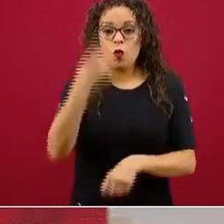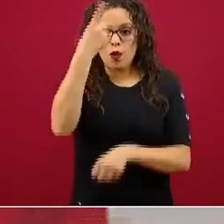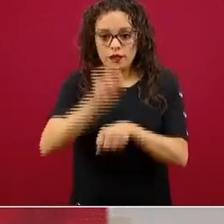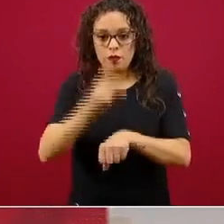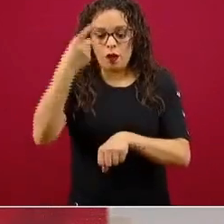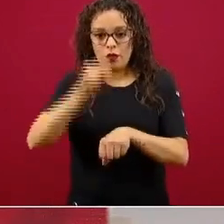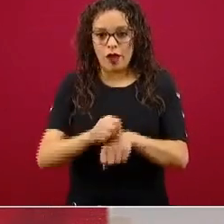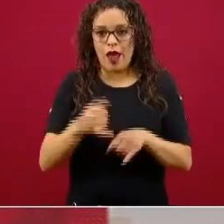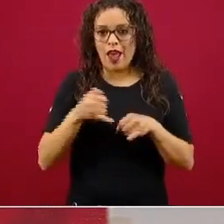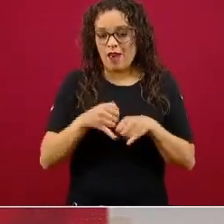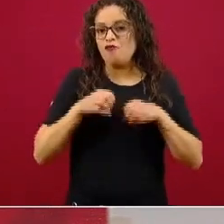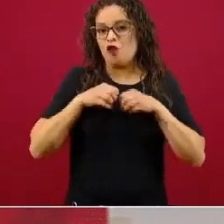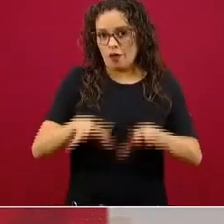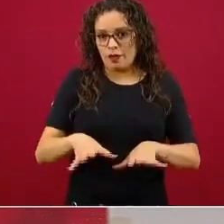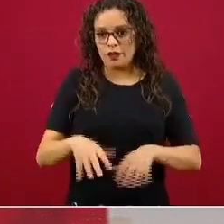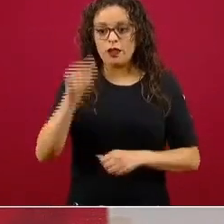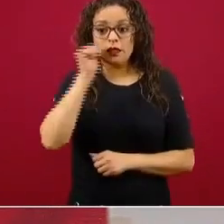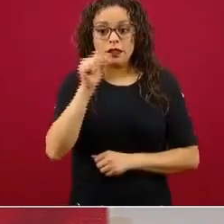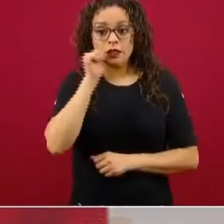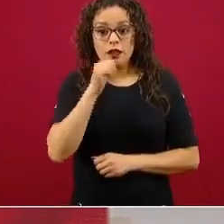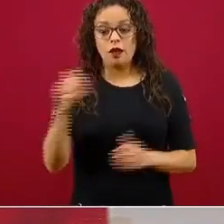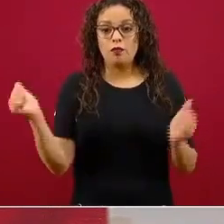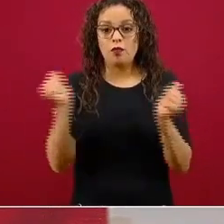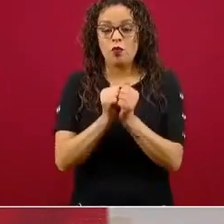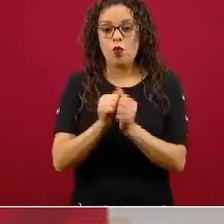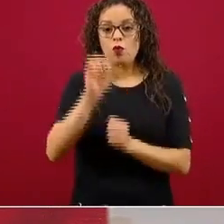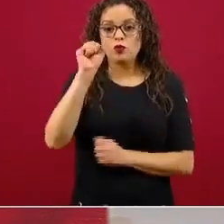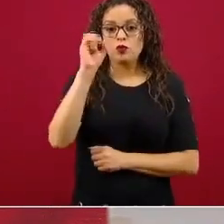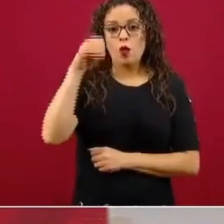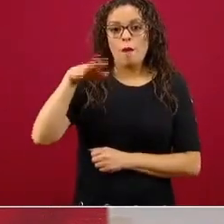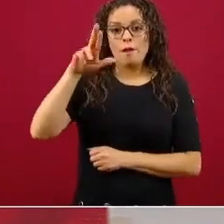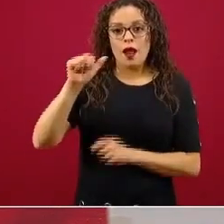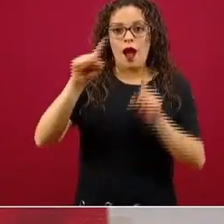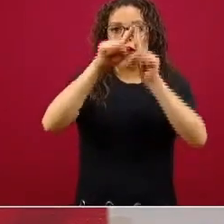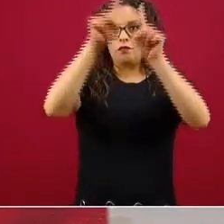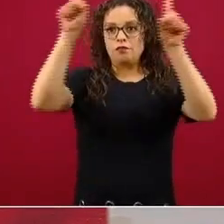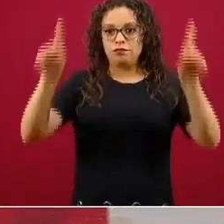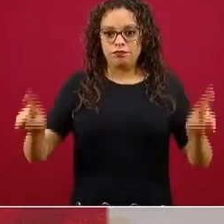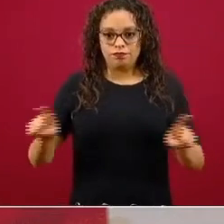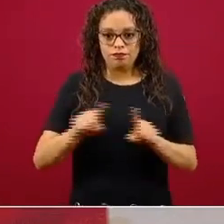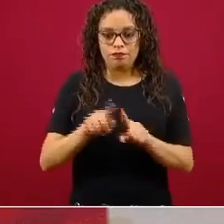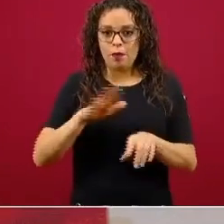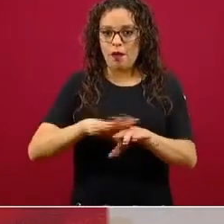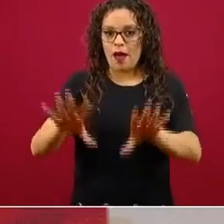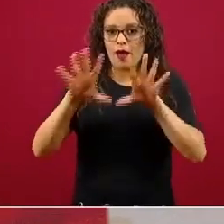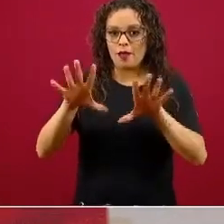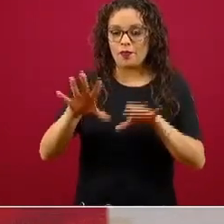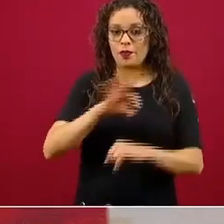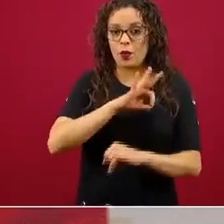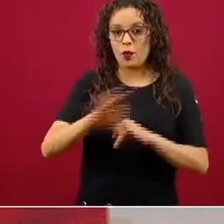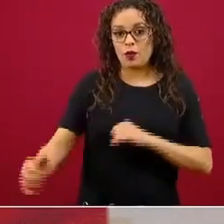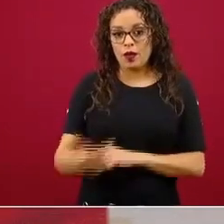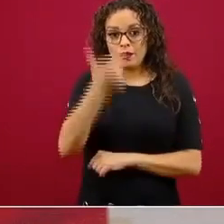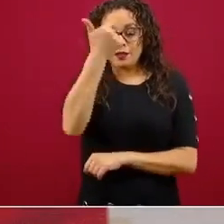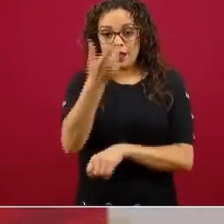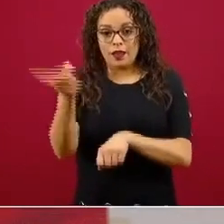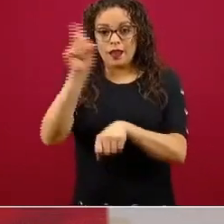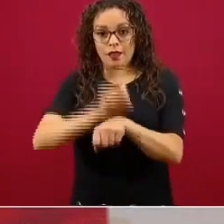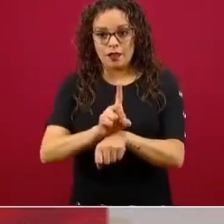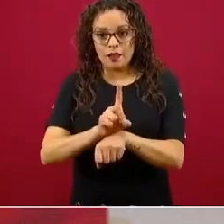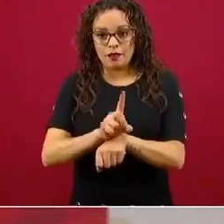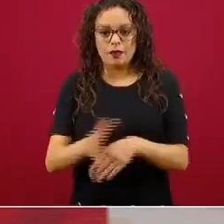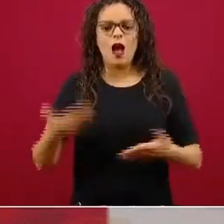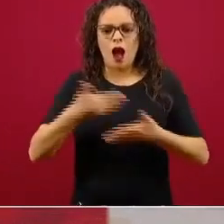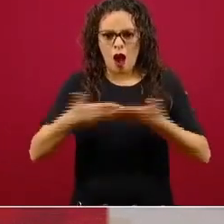marcar con un recuadro, una sombra, los últimos 7 días. Lo hacen ahora para COVID con 7 días, en otras enfermedades